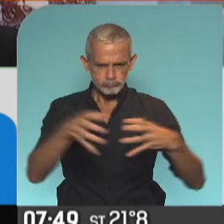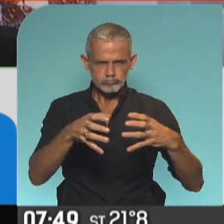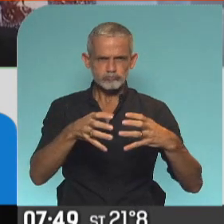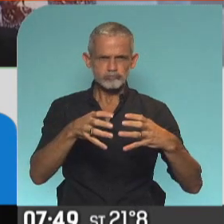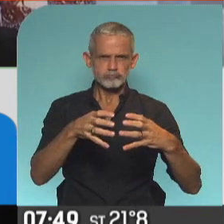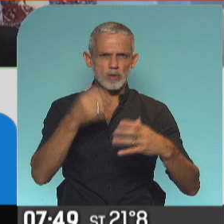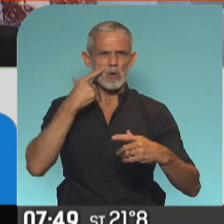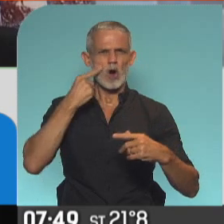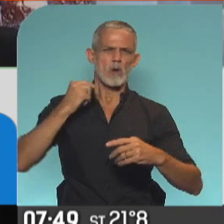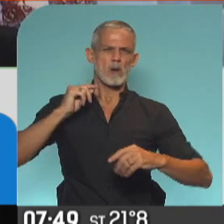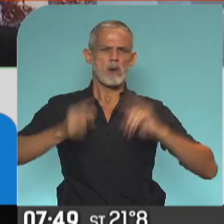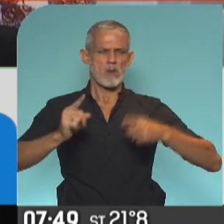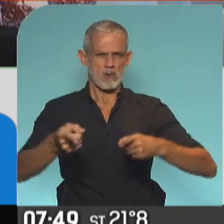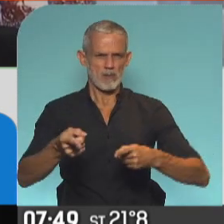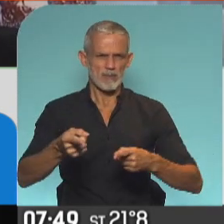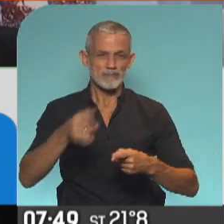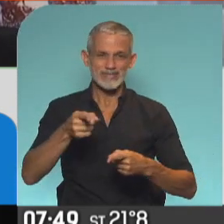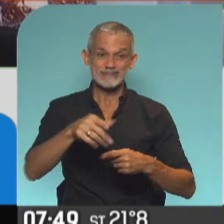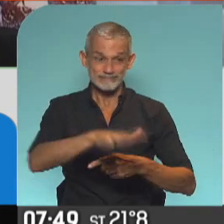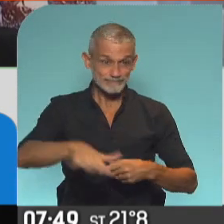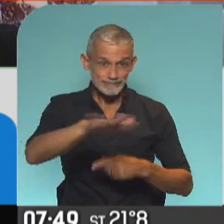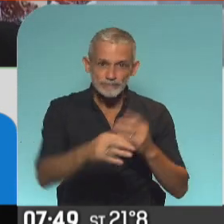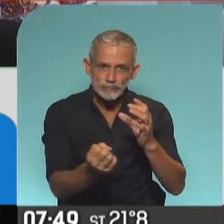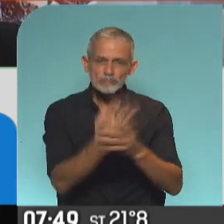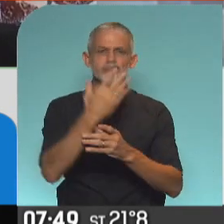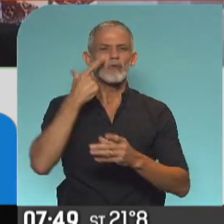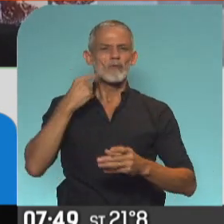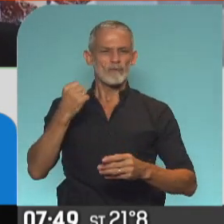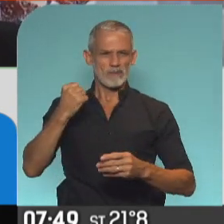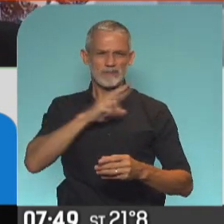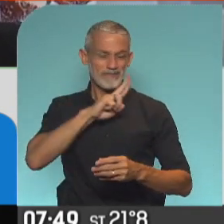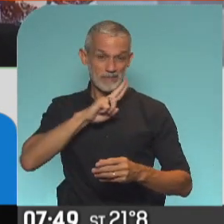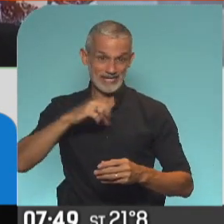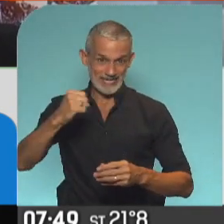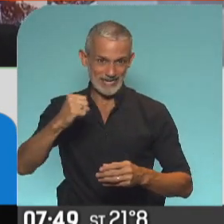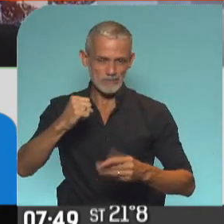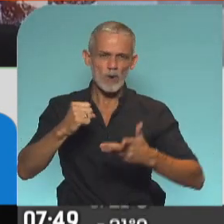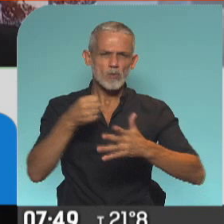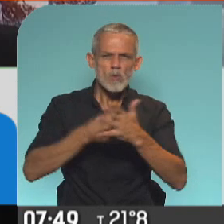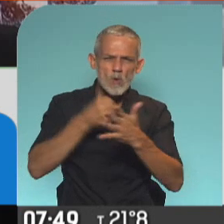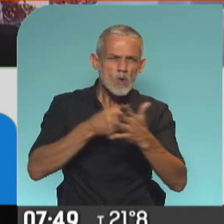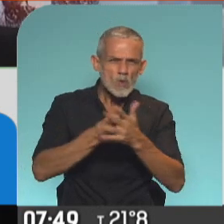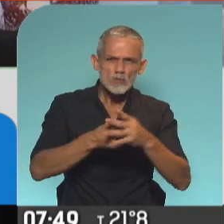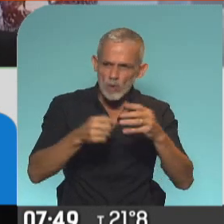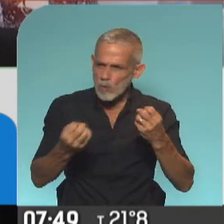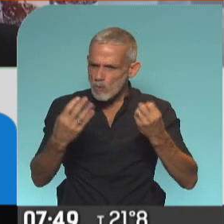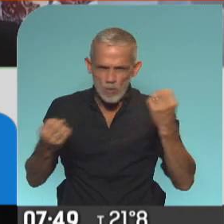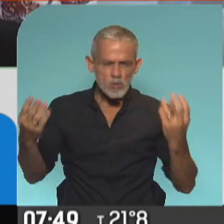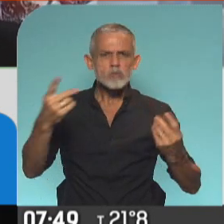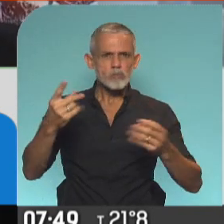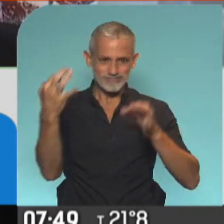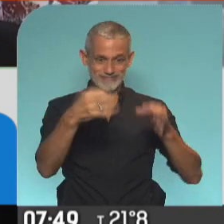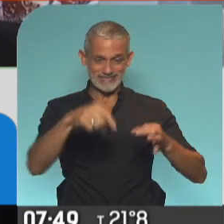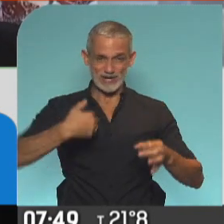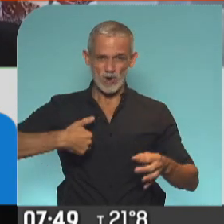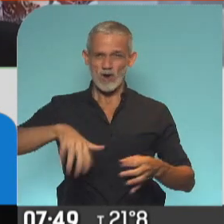orden patriarcal y bueno, ahí en ese suelo nació el feminismo y emergieron tantas luchas en tantos lugares, llegó al Río de la